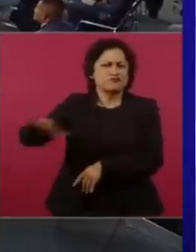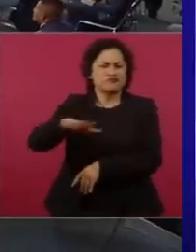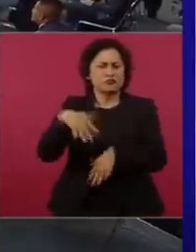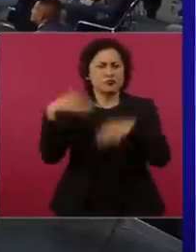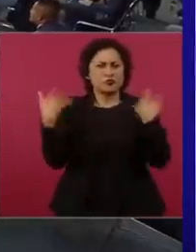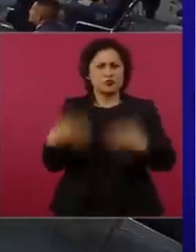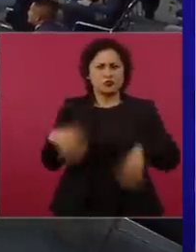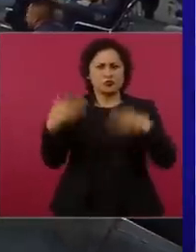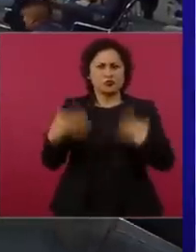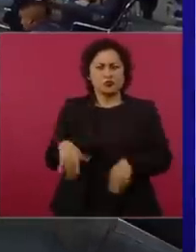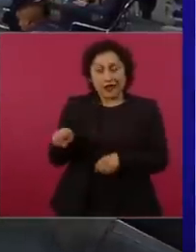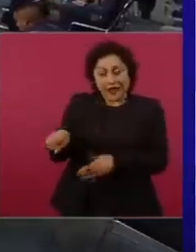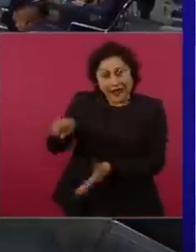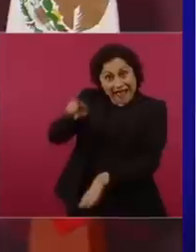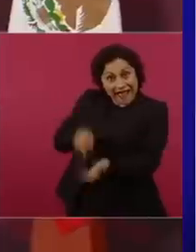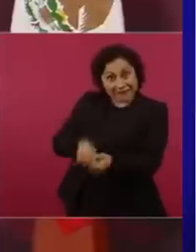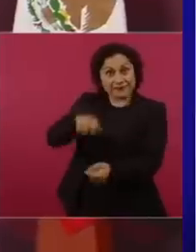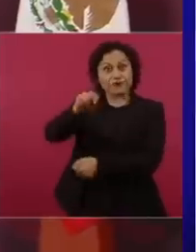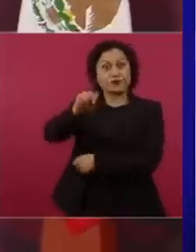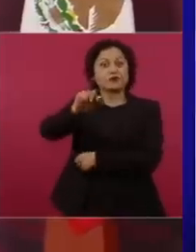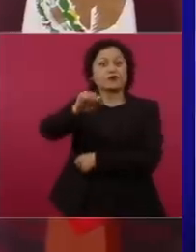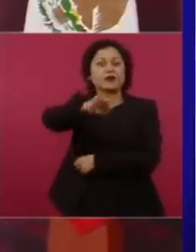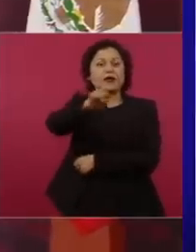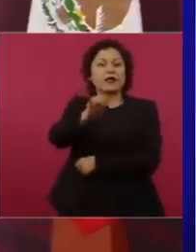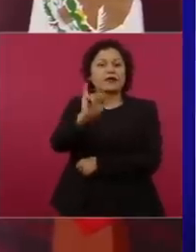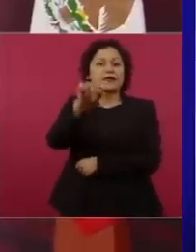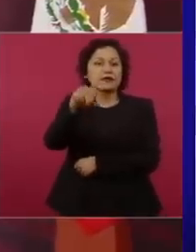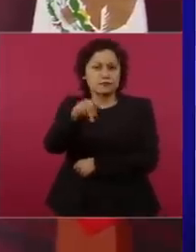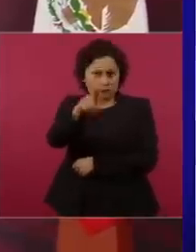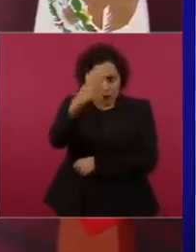Ahí está Tajín, vayan a Tajín.